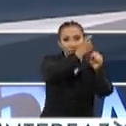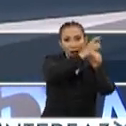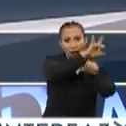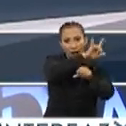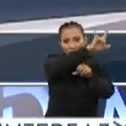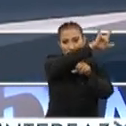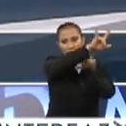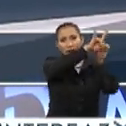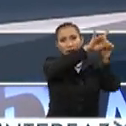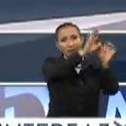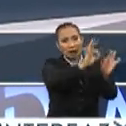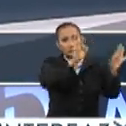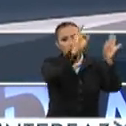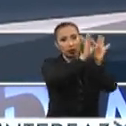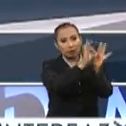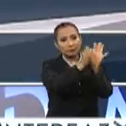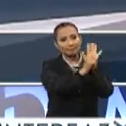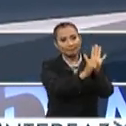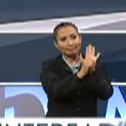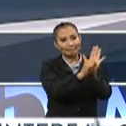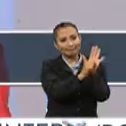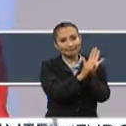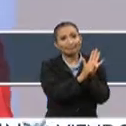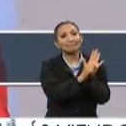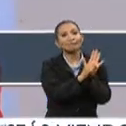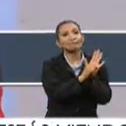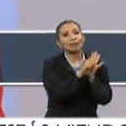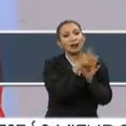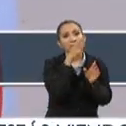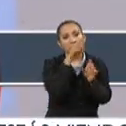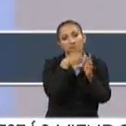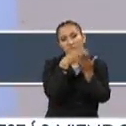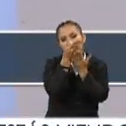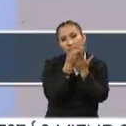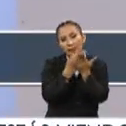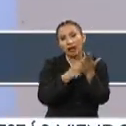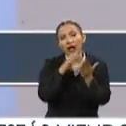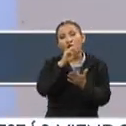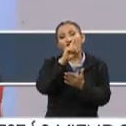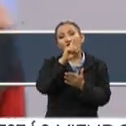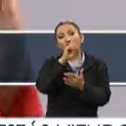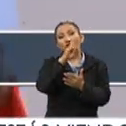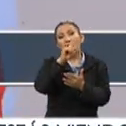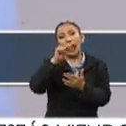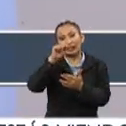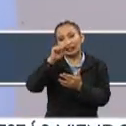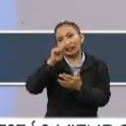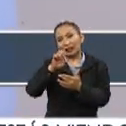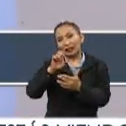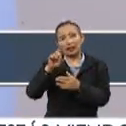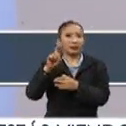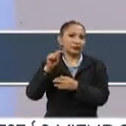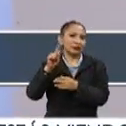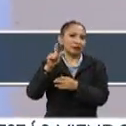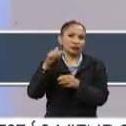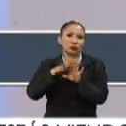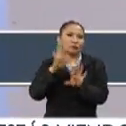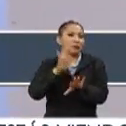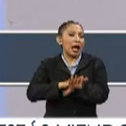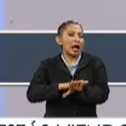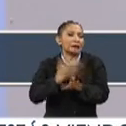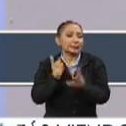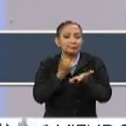obras pues, más significativas, más emblemáticas, más importantes, pintada justamente por el doctor Atl, que es uno de los